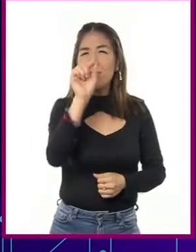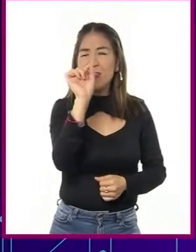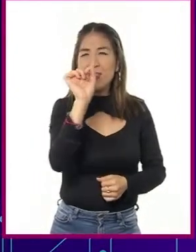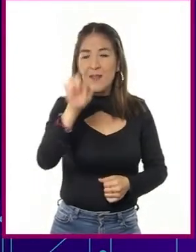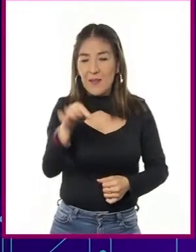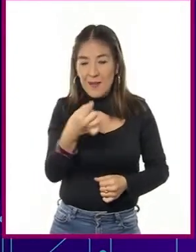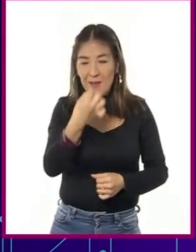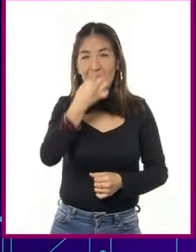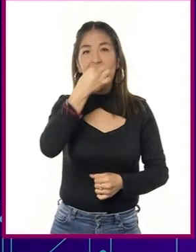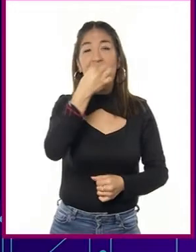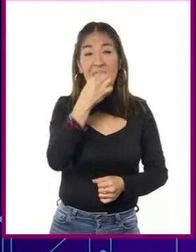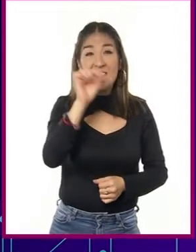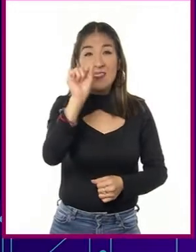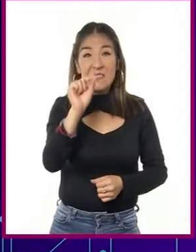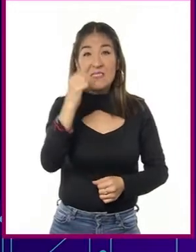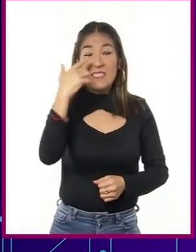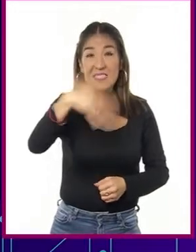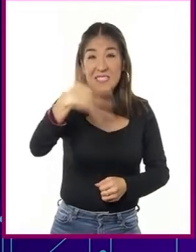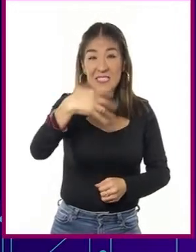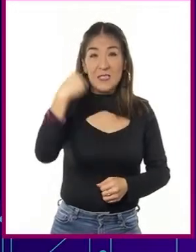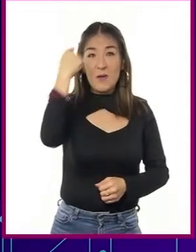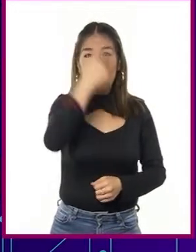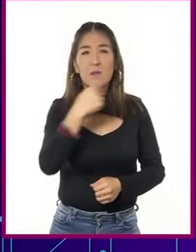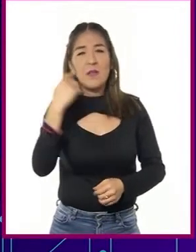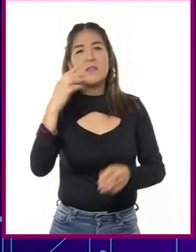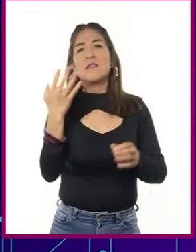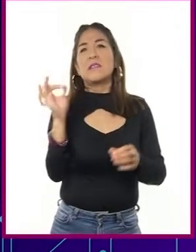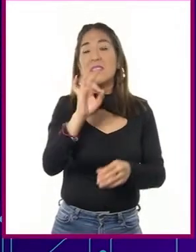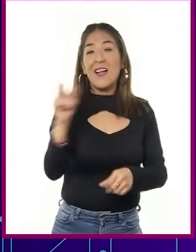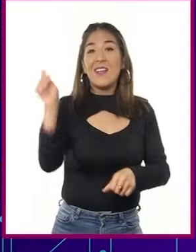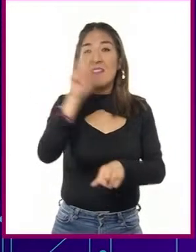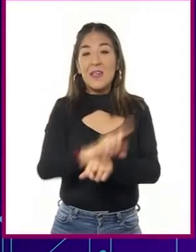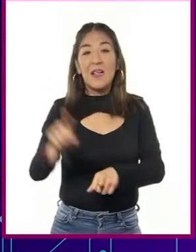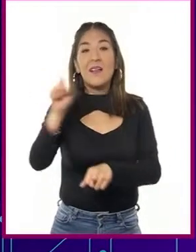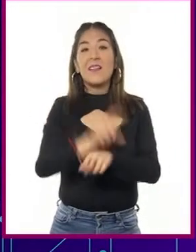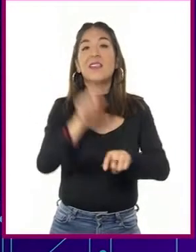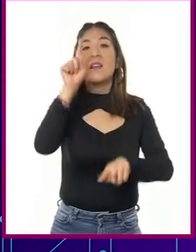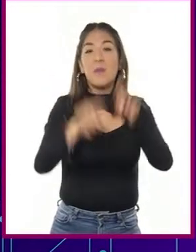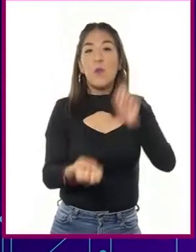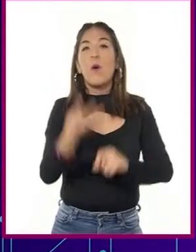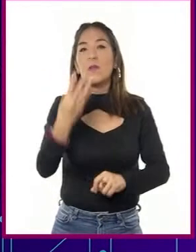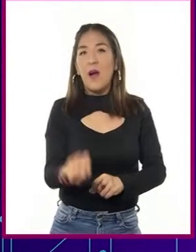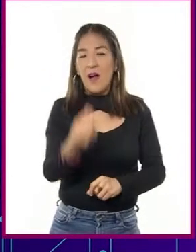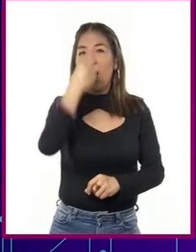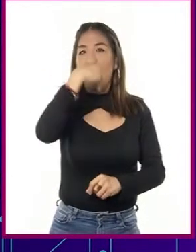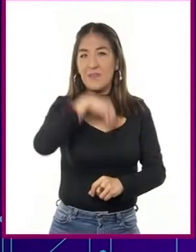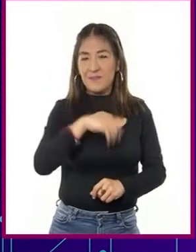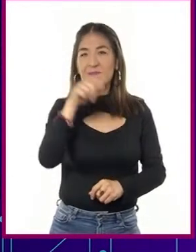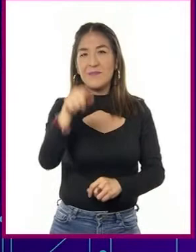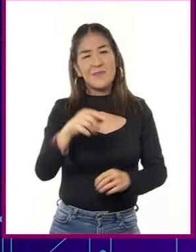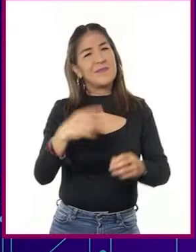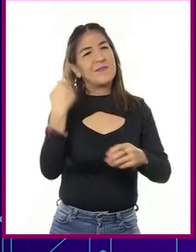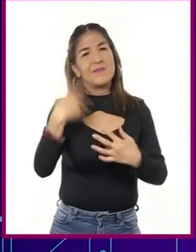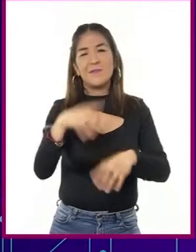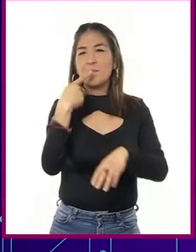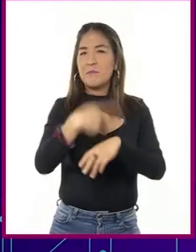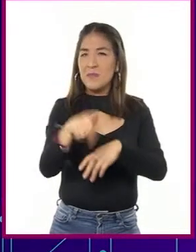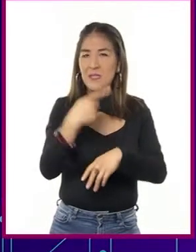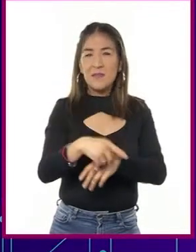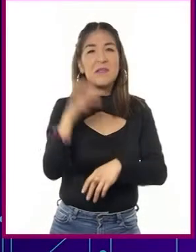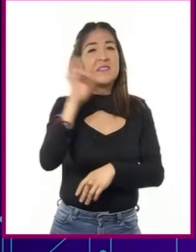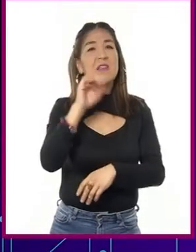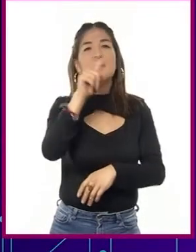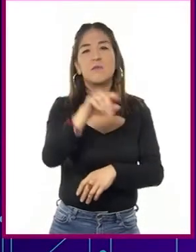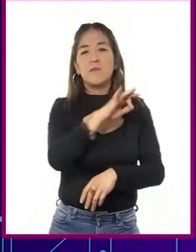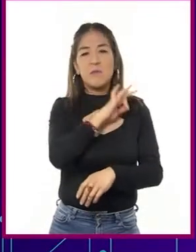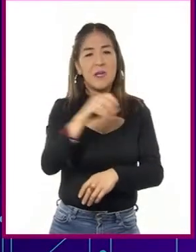el efecto puede durar hasta 15 horas o a veces hasta días, depende de cuánto te metas. Es muy peligroso y potente. Te puede llevar a